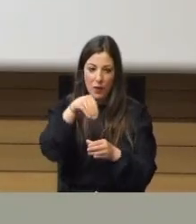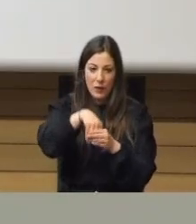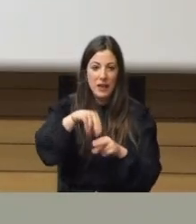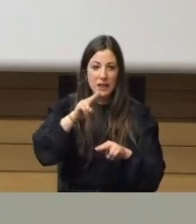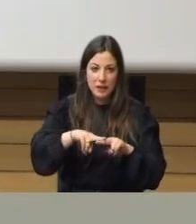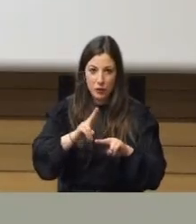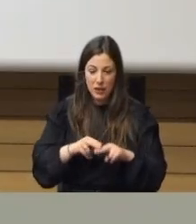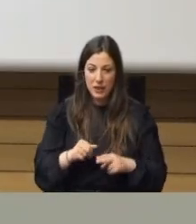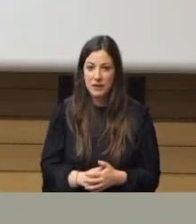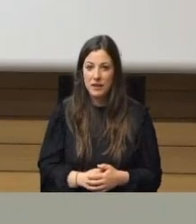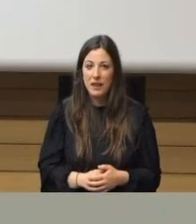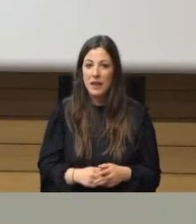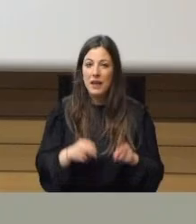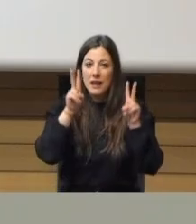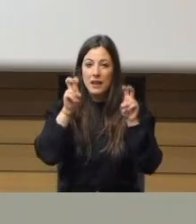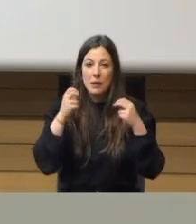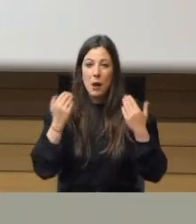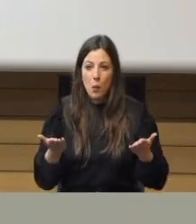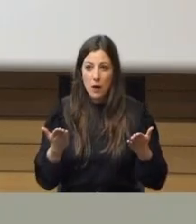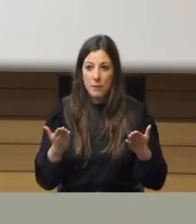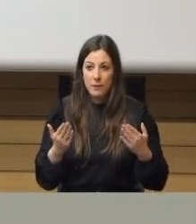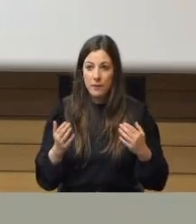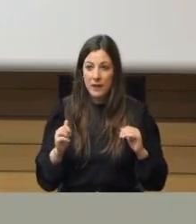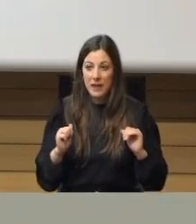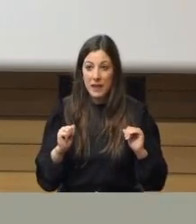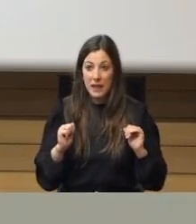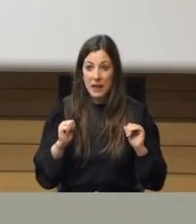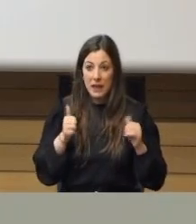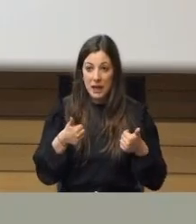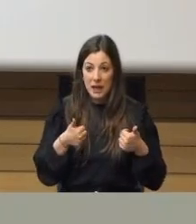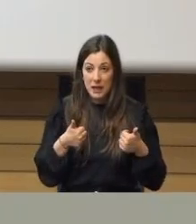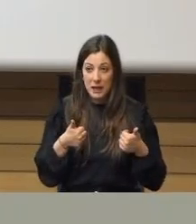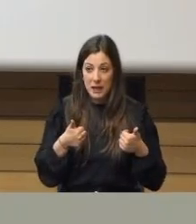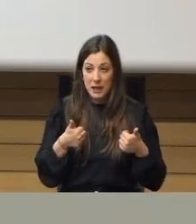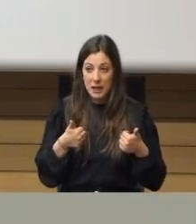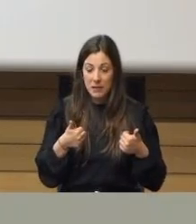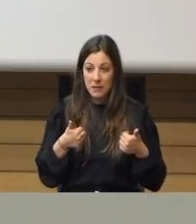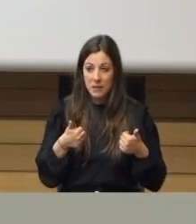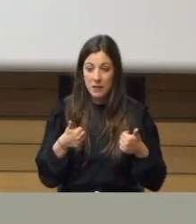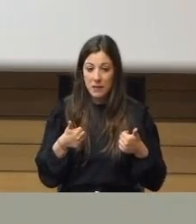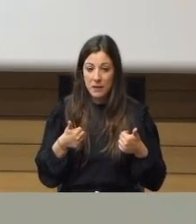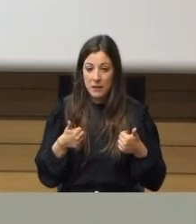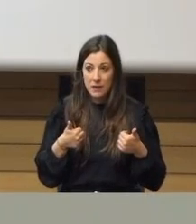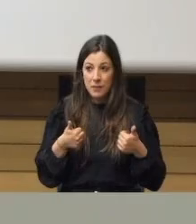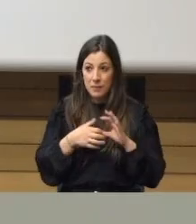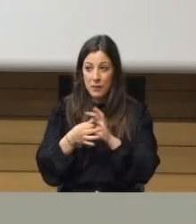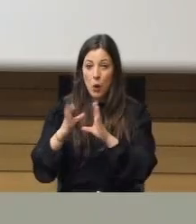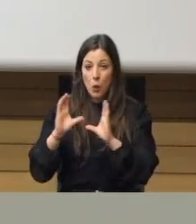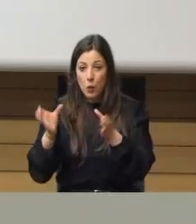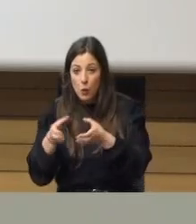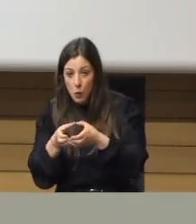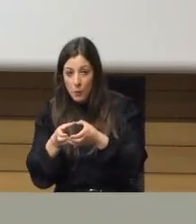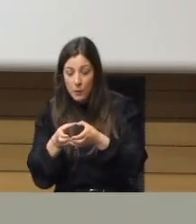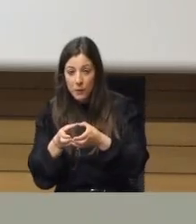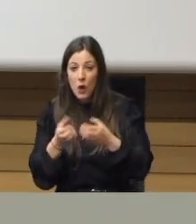La cuestión está en que ese inicial viene supeditado al grupo, a la